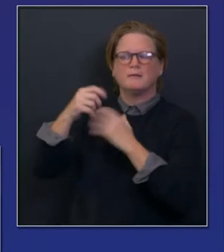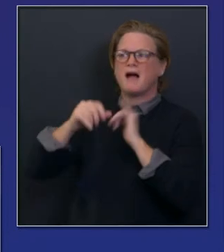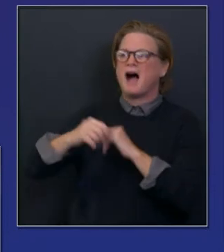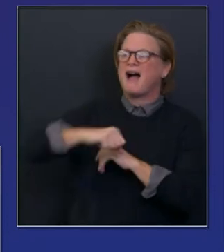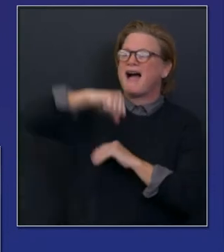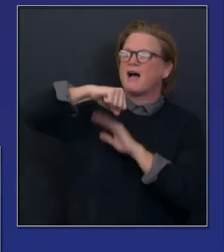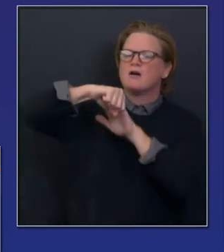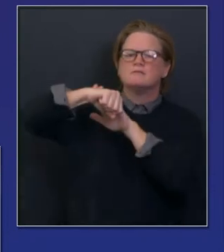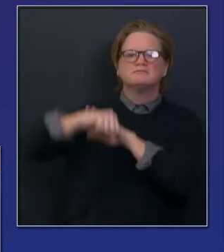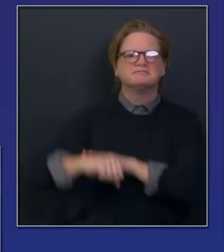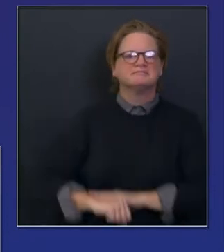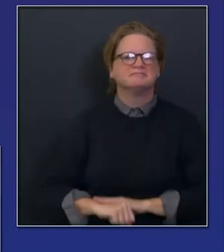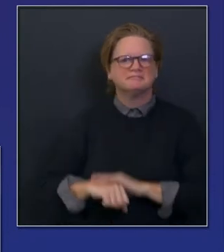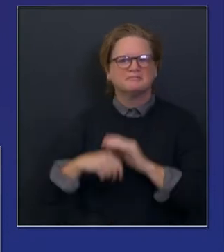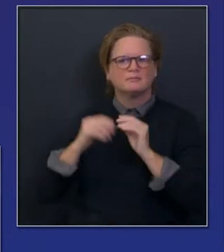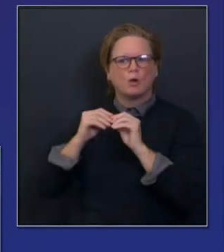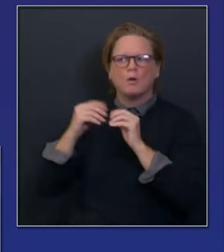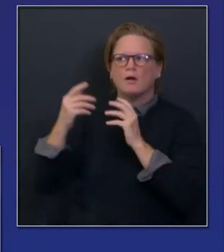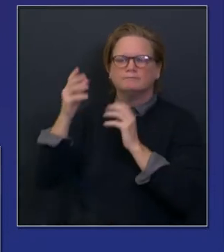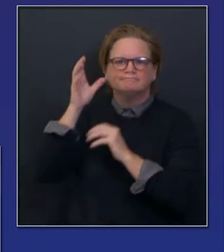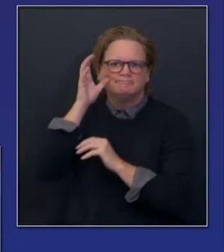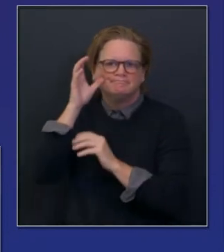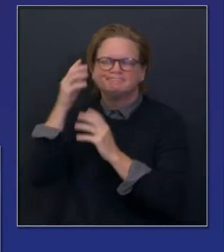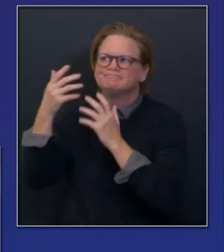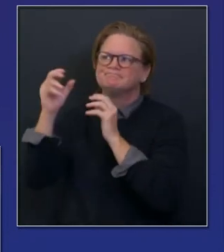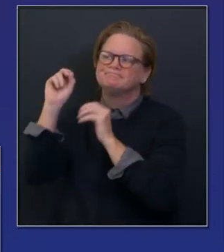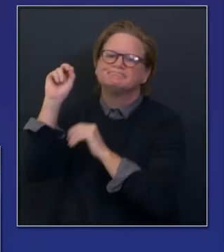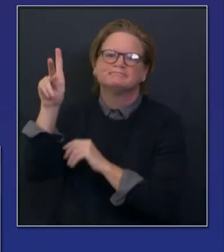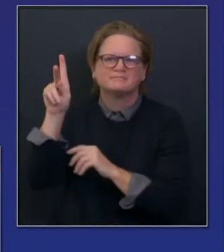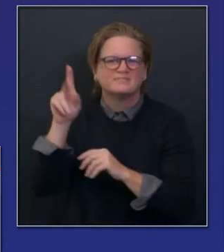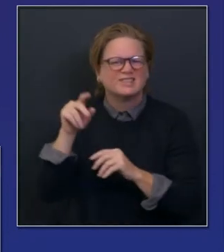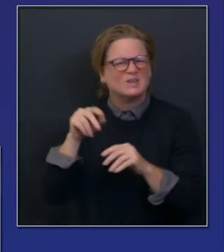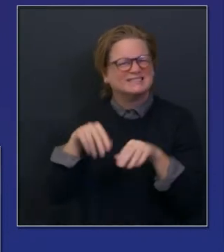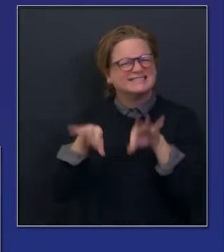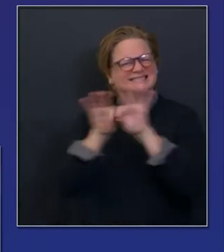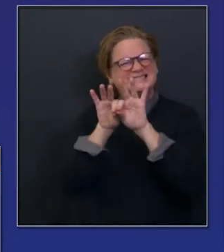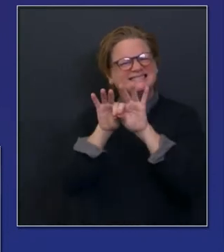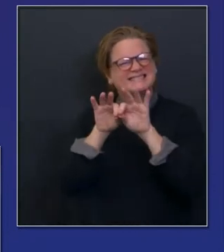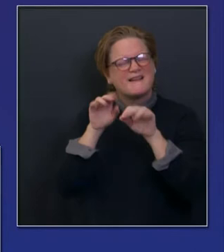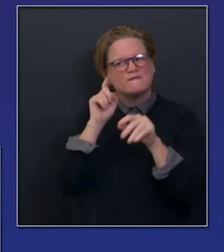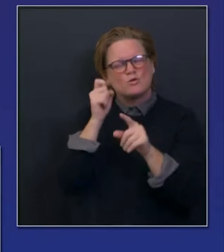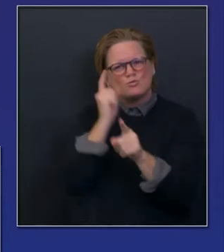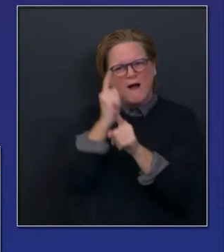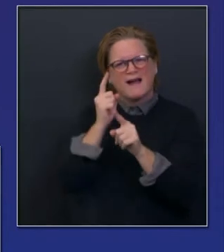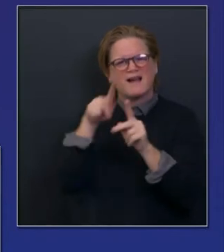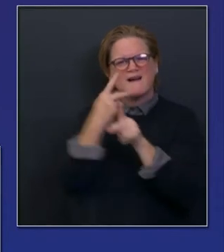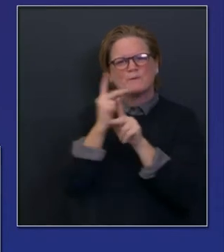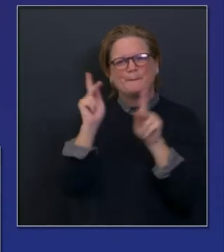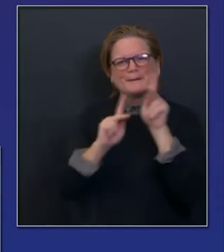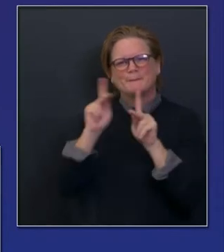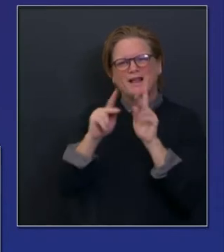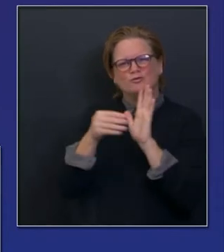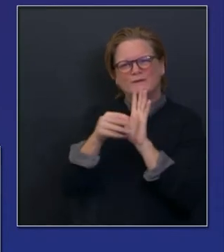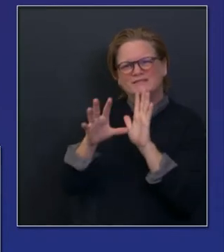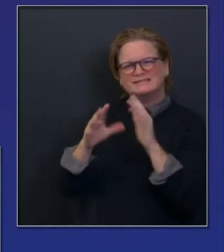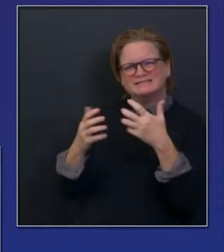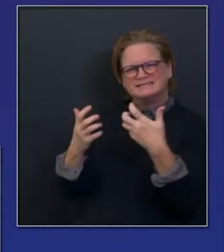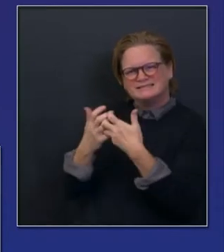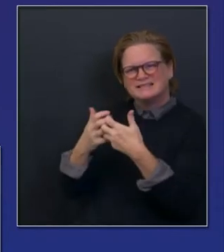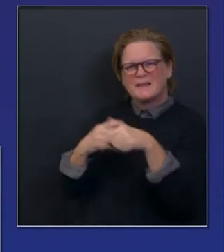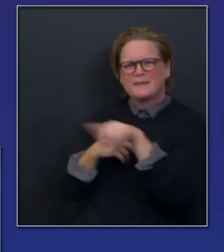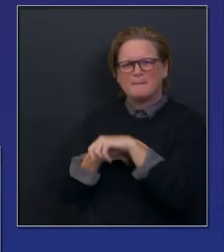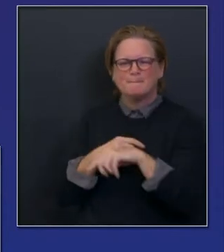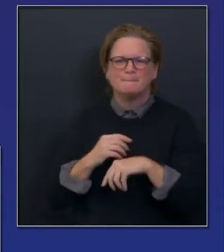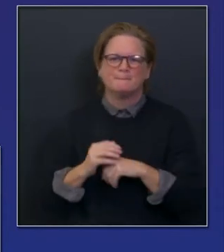de crear y construir esta confianza en el público para que tome la vacuna. Así que